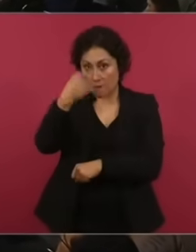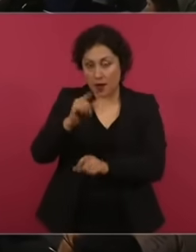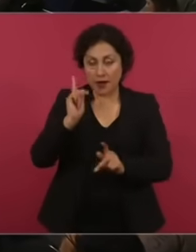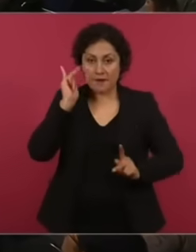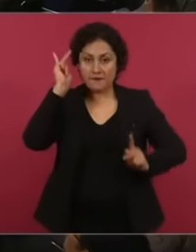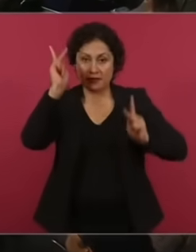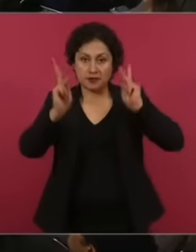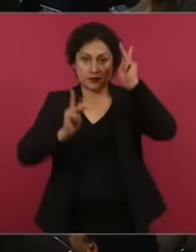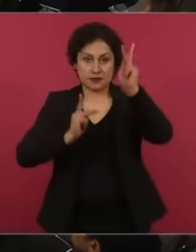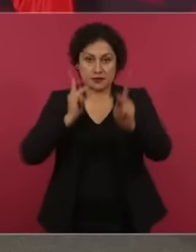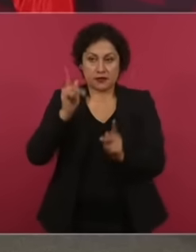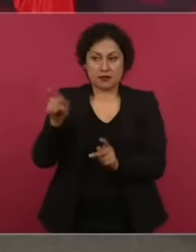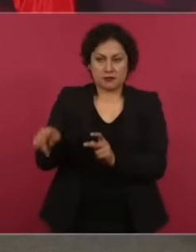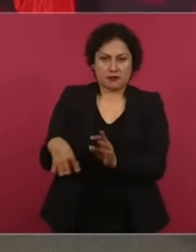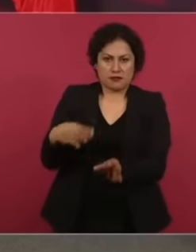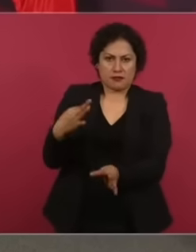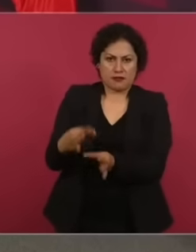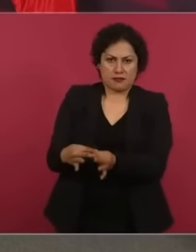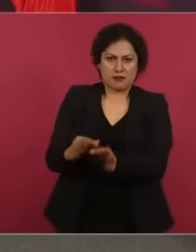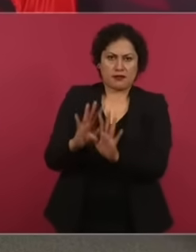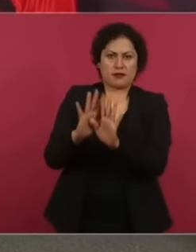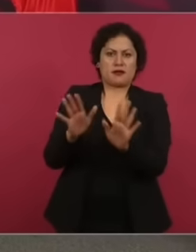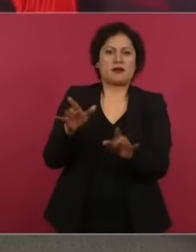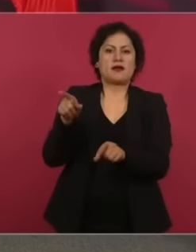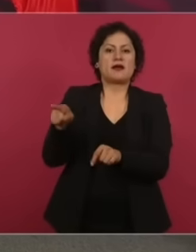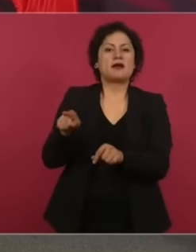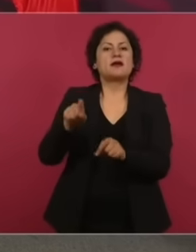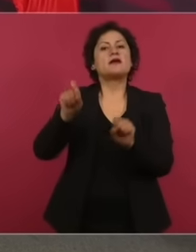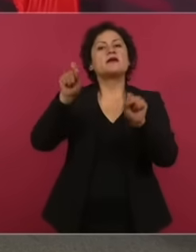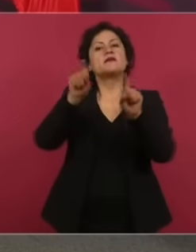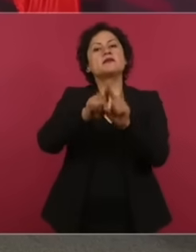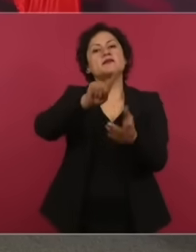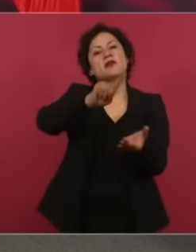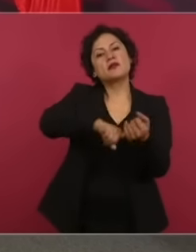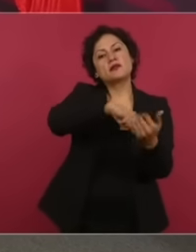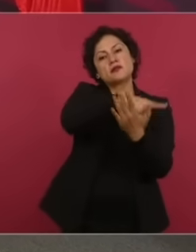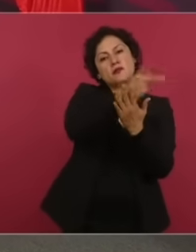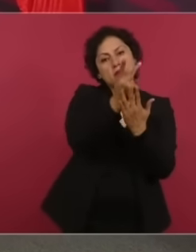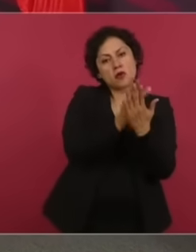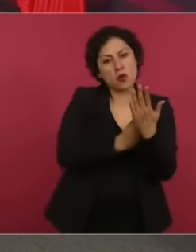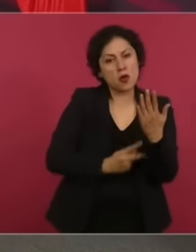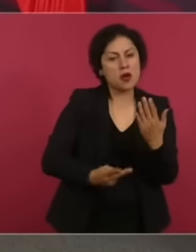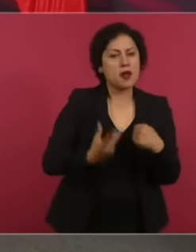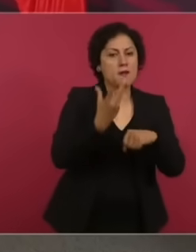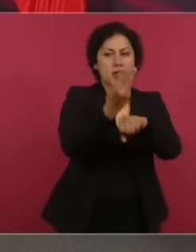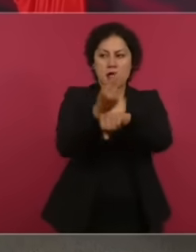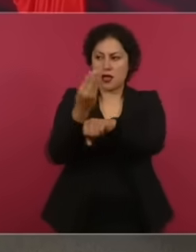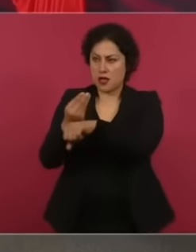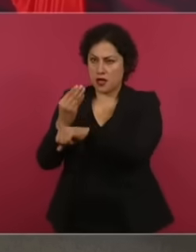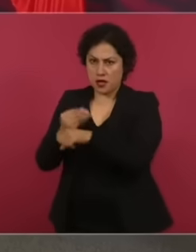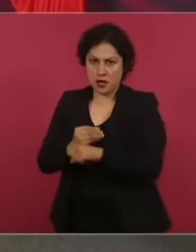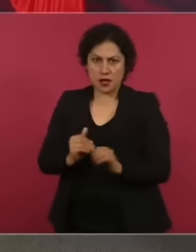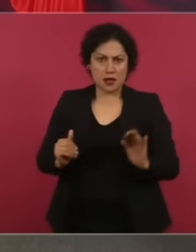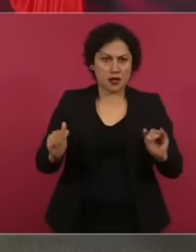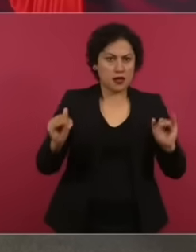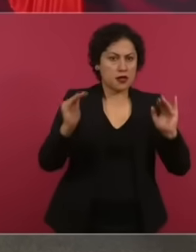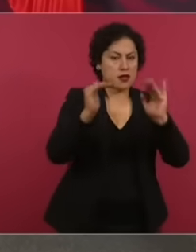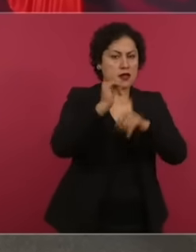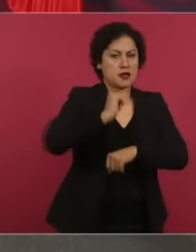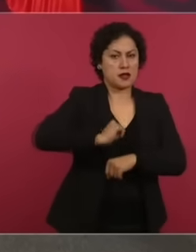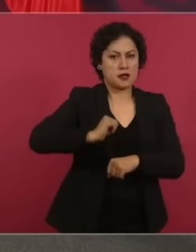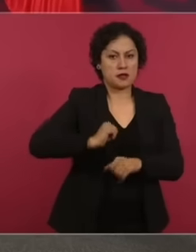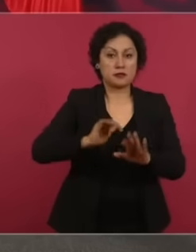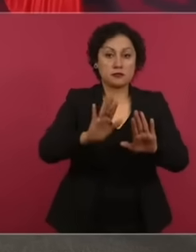concluido en el programa de rehabilitación de zonas arqueológicas. Por cierto, ya Palenque ya está